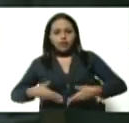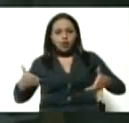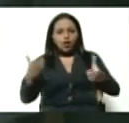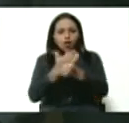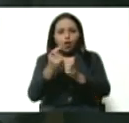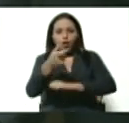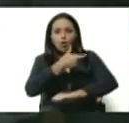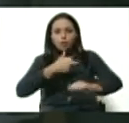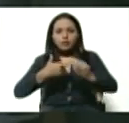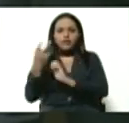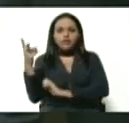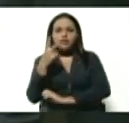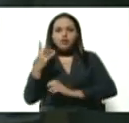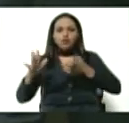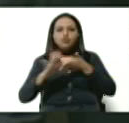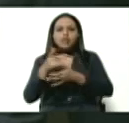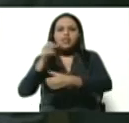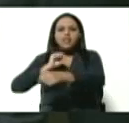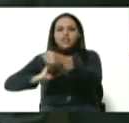lucha contra la pandemia.